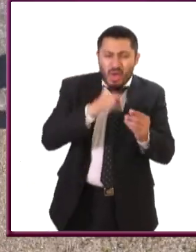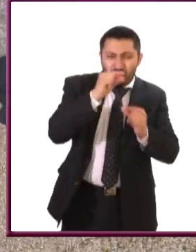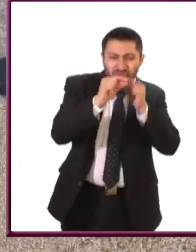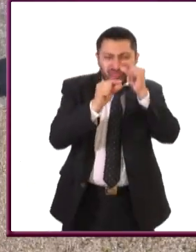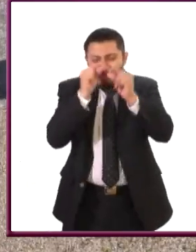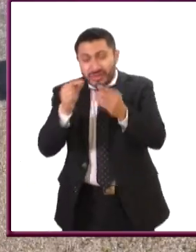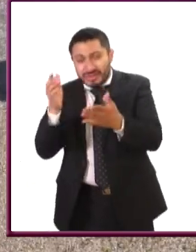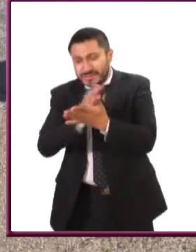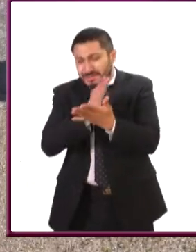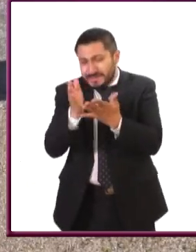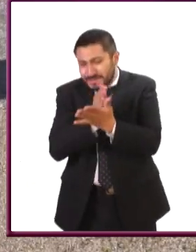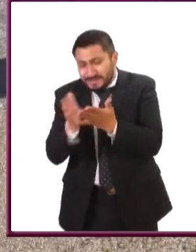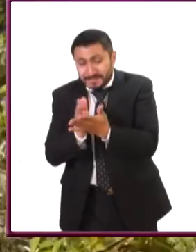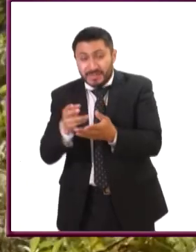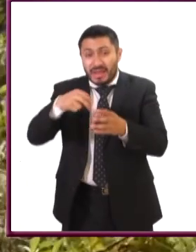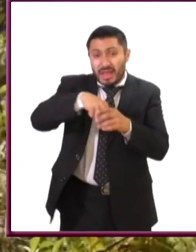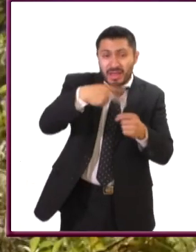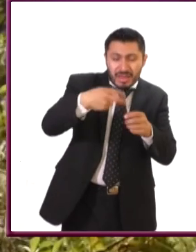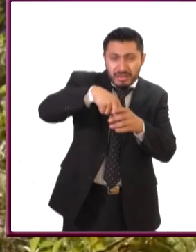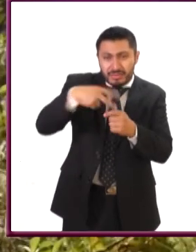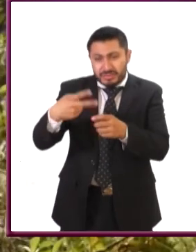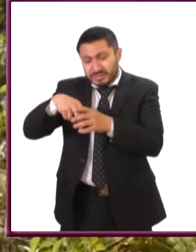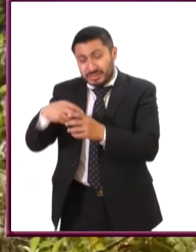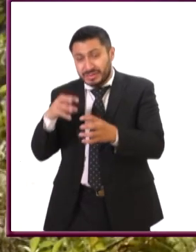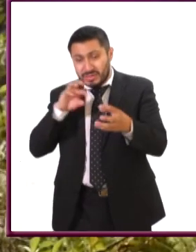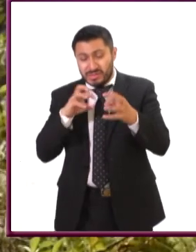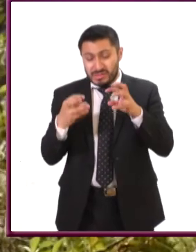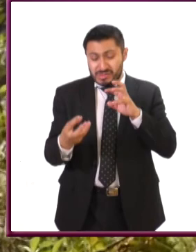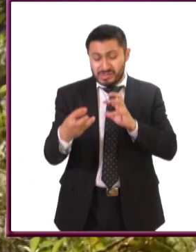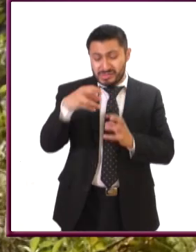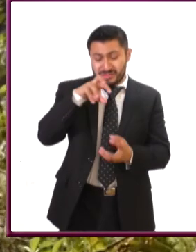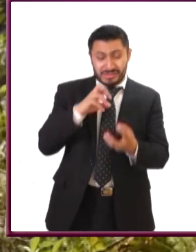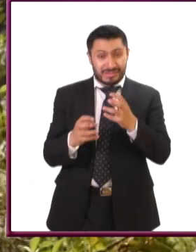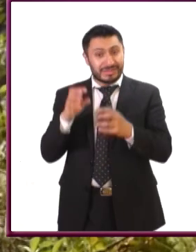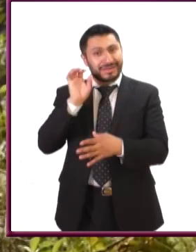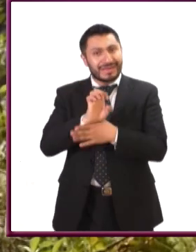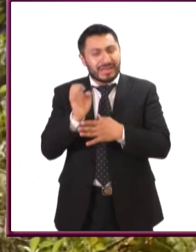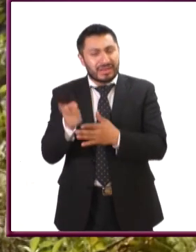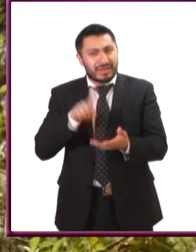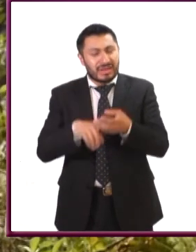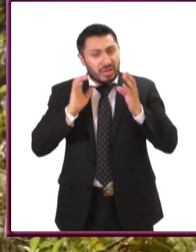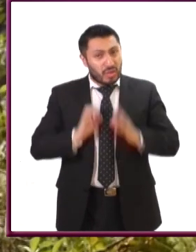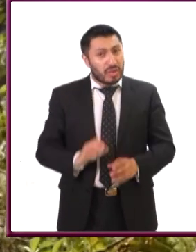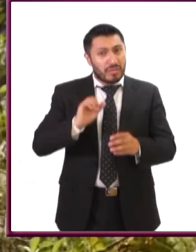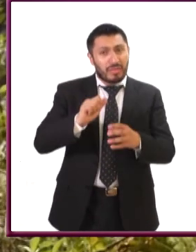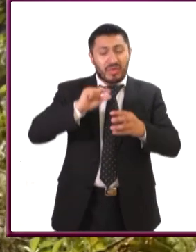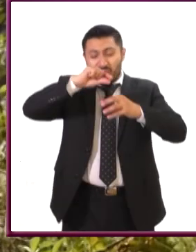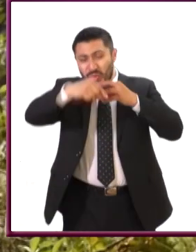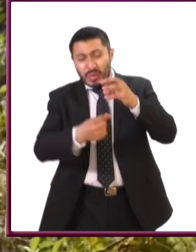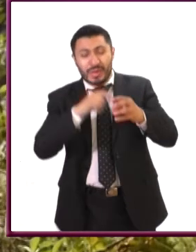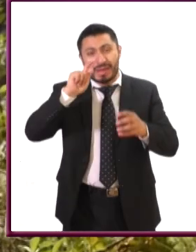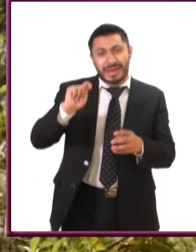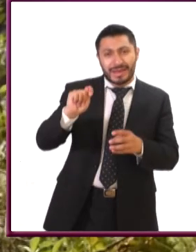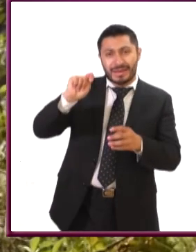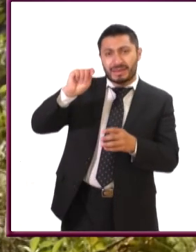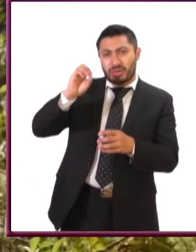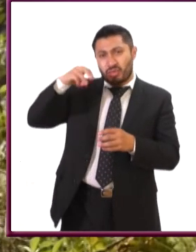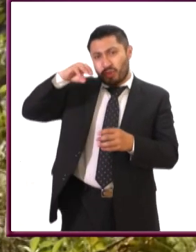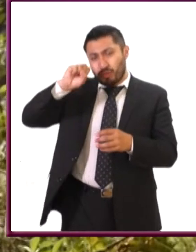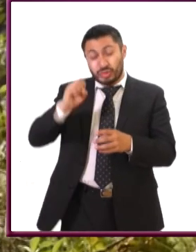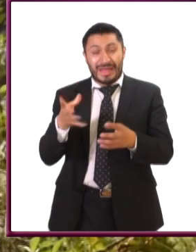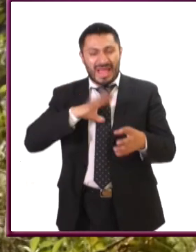hechos de pequeñísimas partículas separadas entre sí por espacio vacío. Entonces, en un cuerpo hecho por